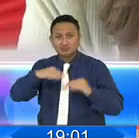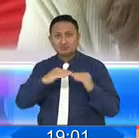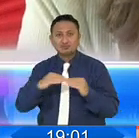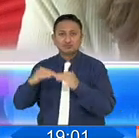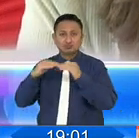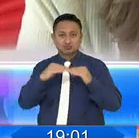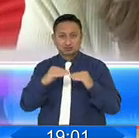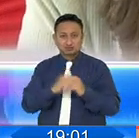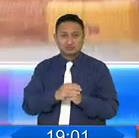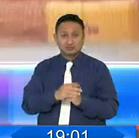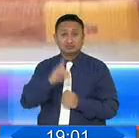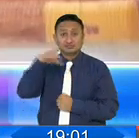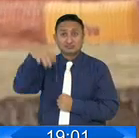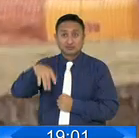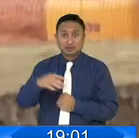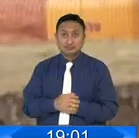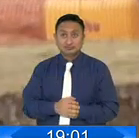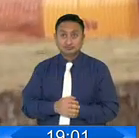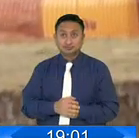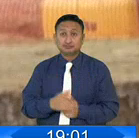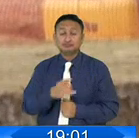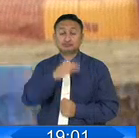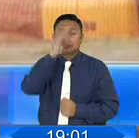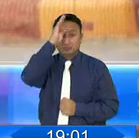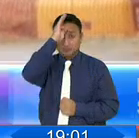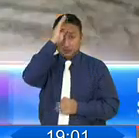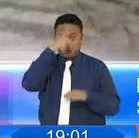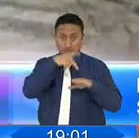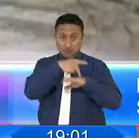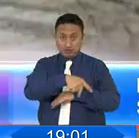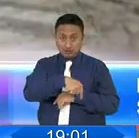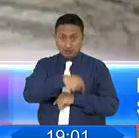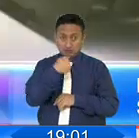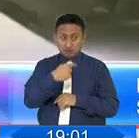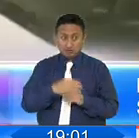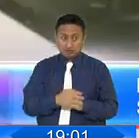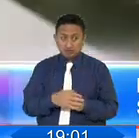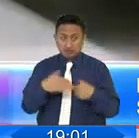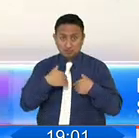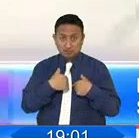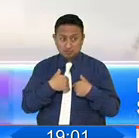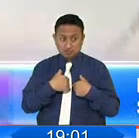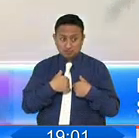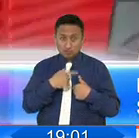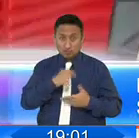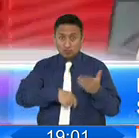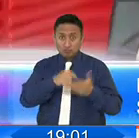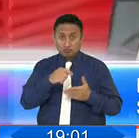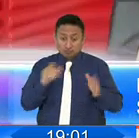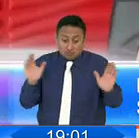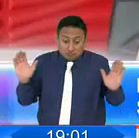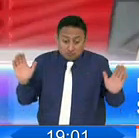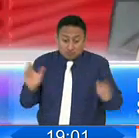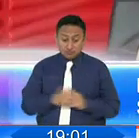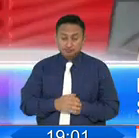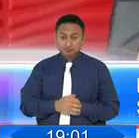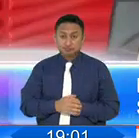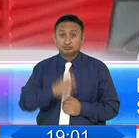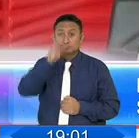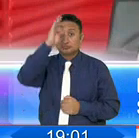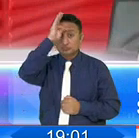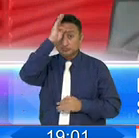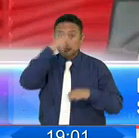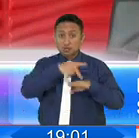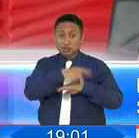la institucionalidad estatal. Sobre el caso del Hospital de Pedernales, dijo que no tiene nada que ver con dicho contrato. Y en el caso del Hospital de Pedernales,